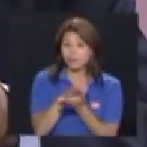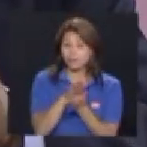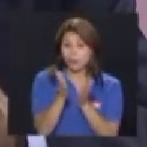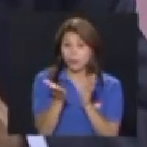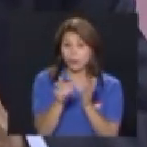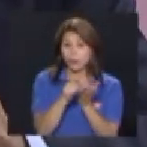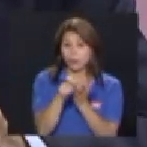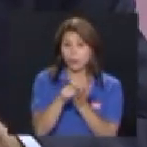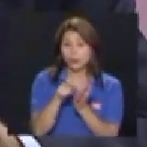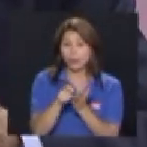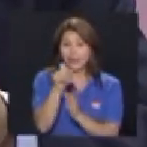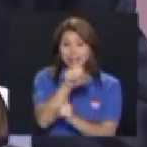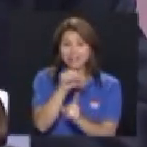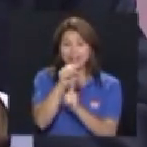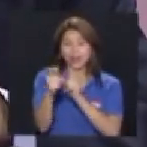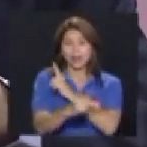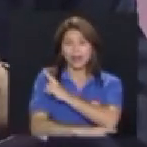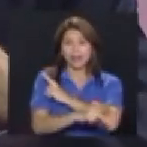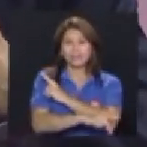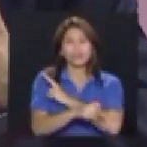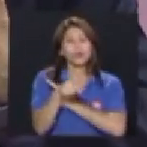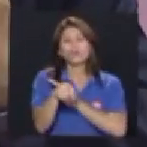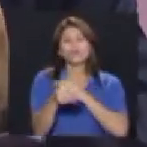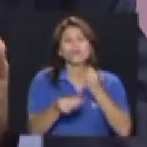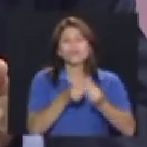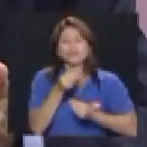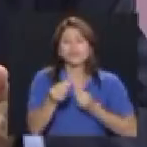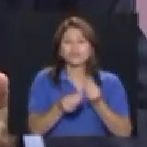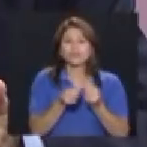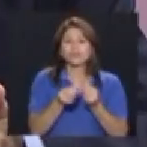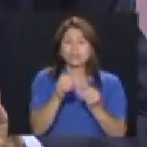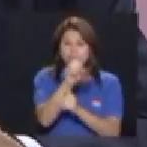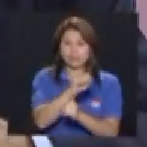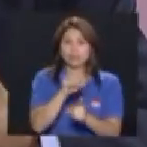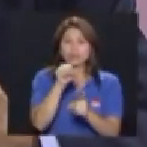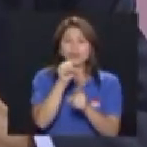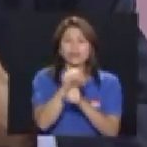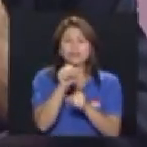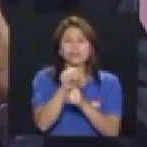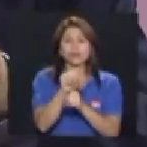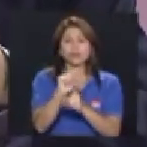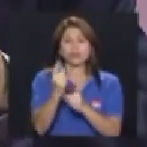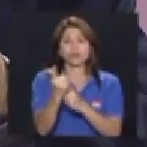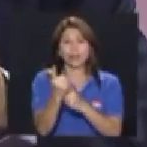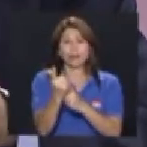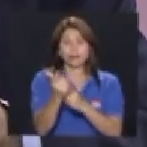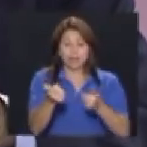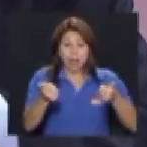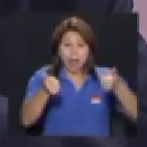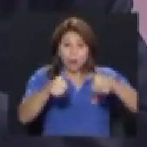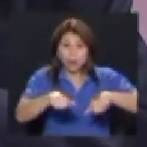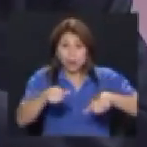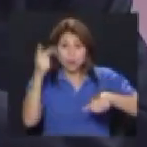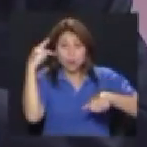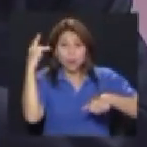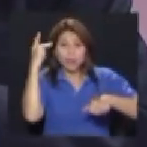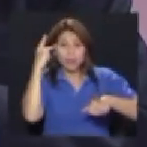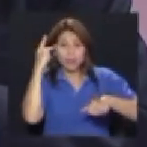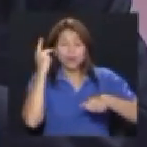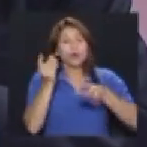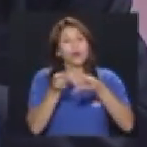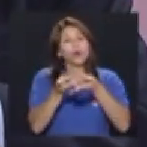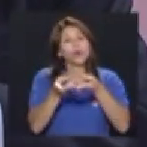un poco el arreglo social que produce un acuerdo político para transitar por